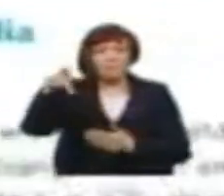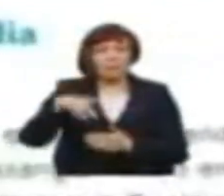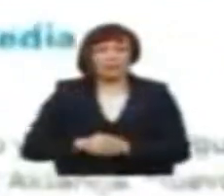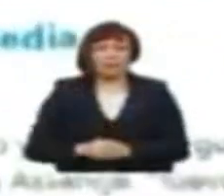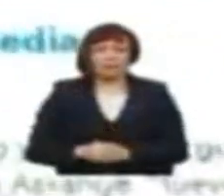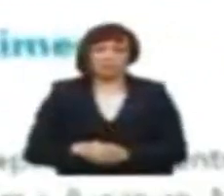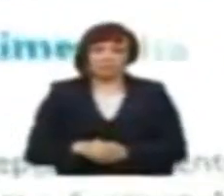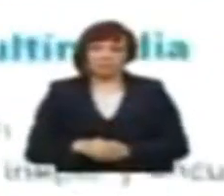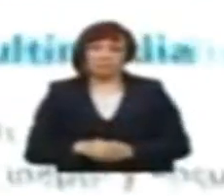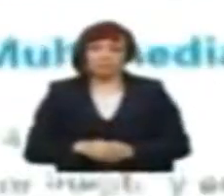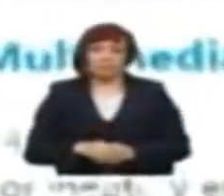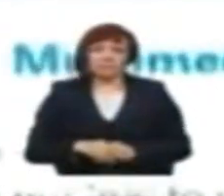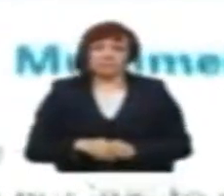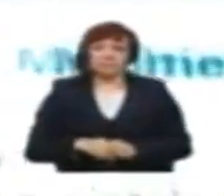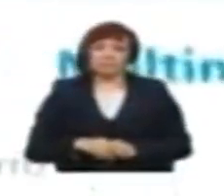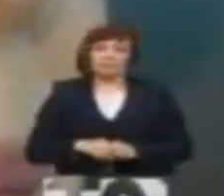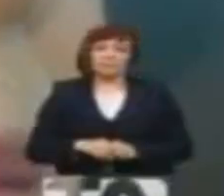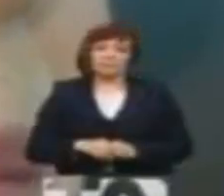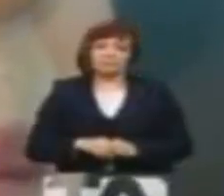seguidores.